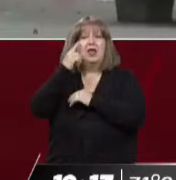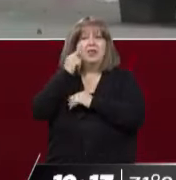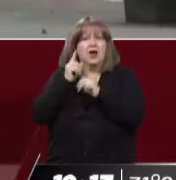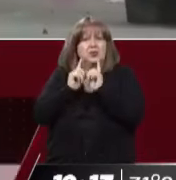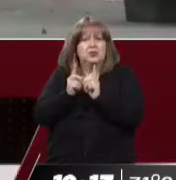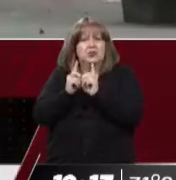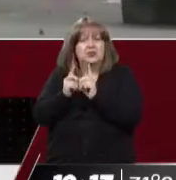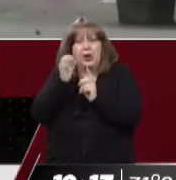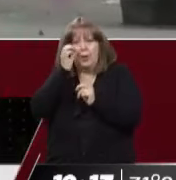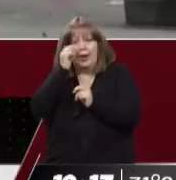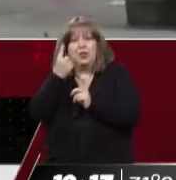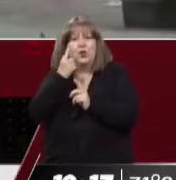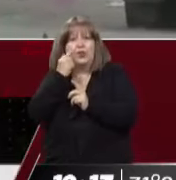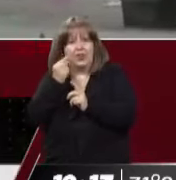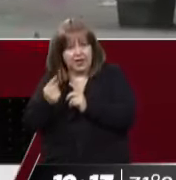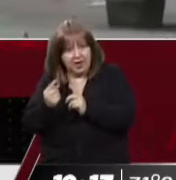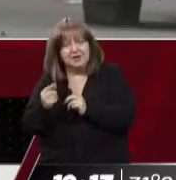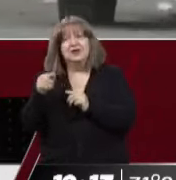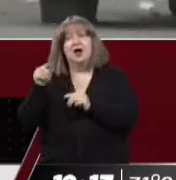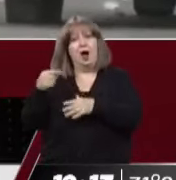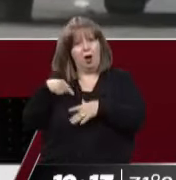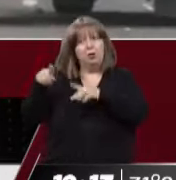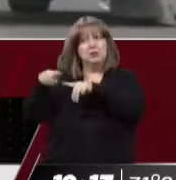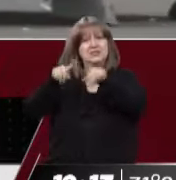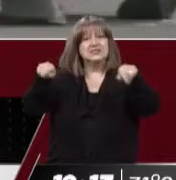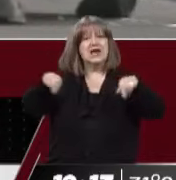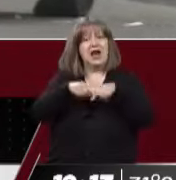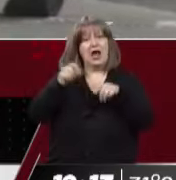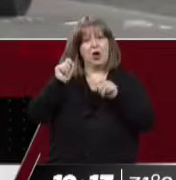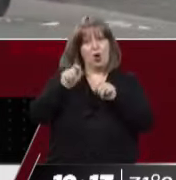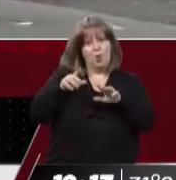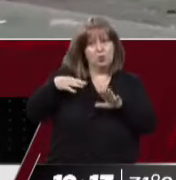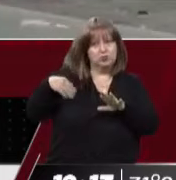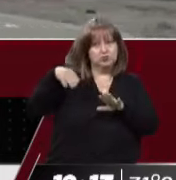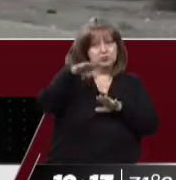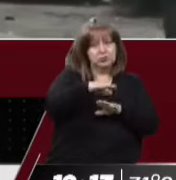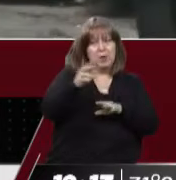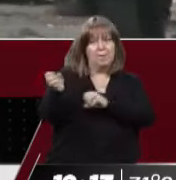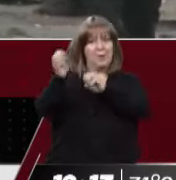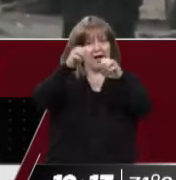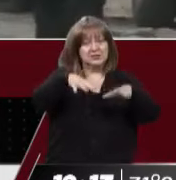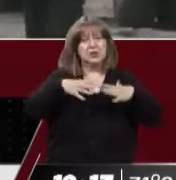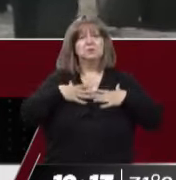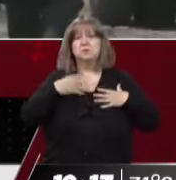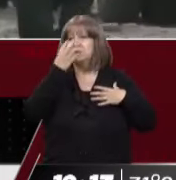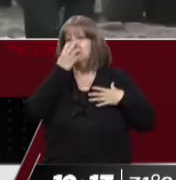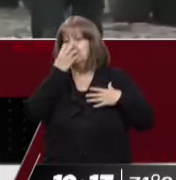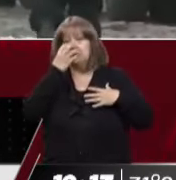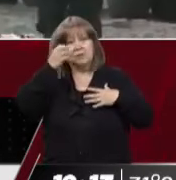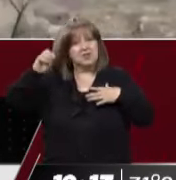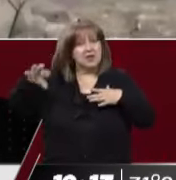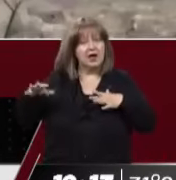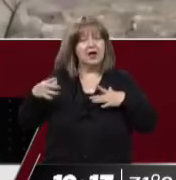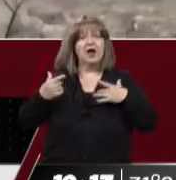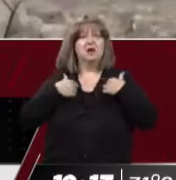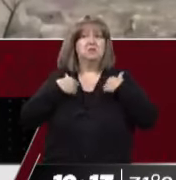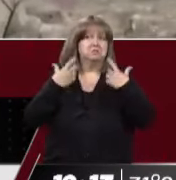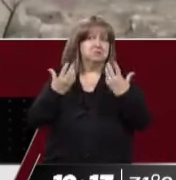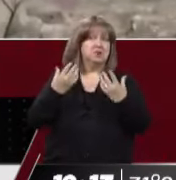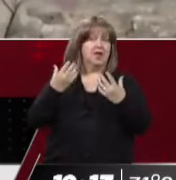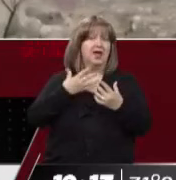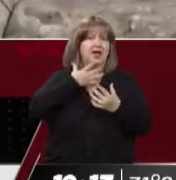está desvinculada de la asistencia respiratoria, hemodinámicamente estable, afebril y responde órdenes